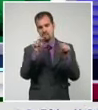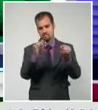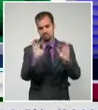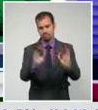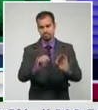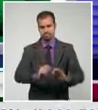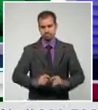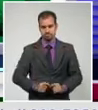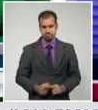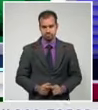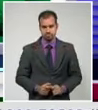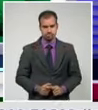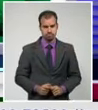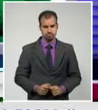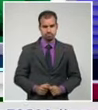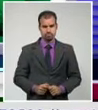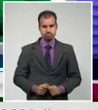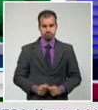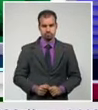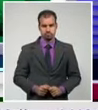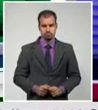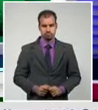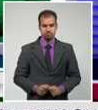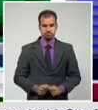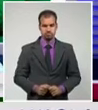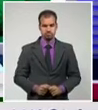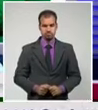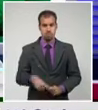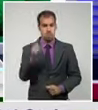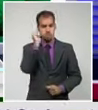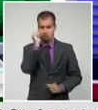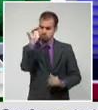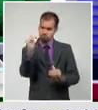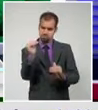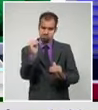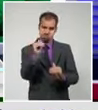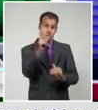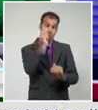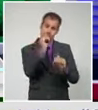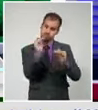51,2% pues se mantiene por encima del femenino.